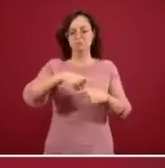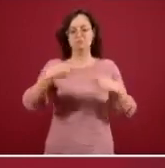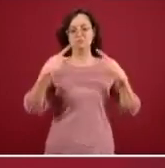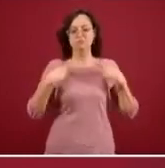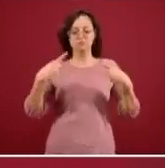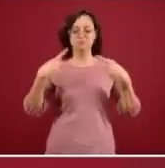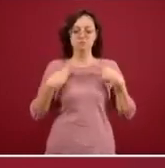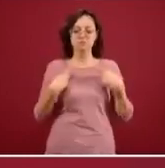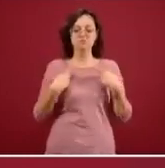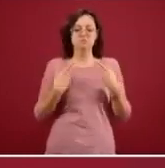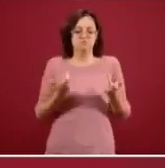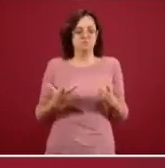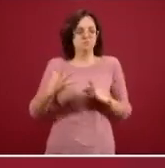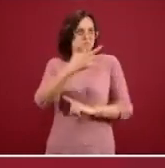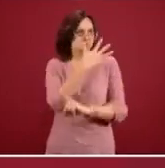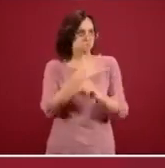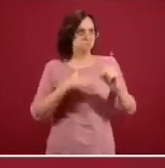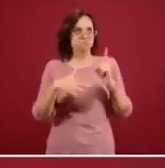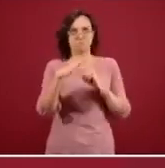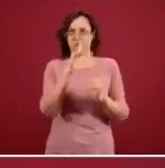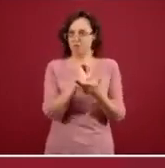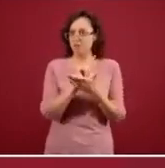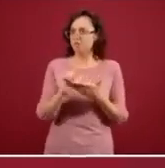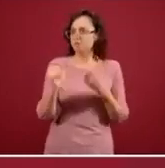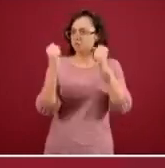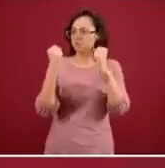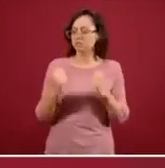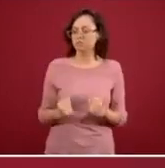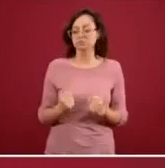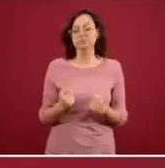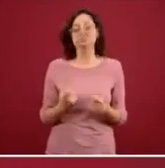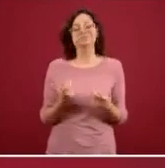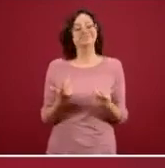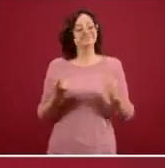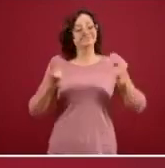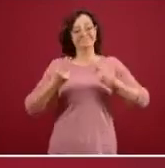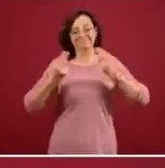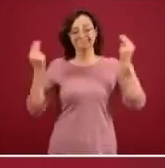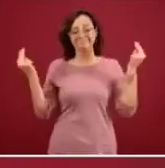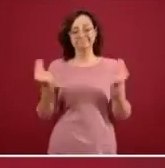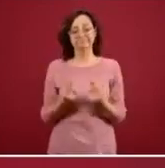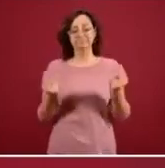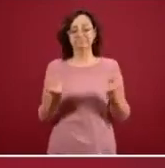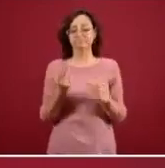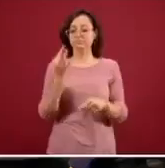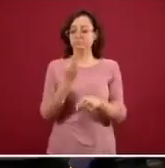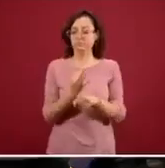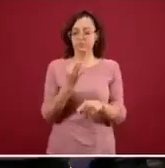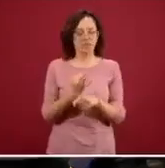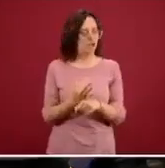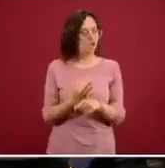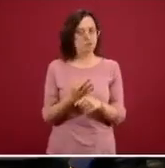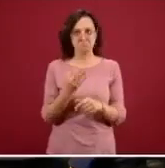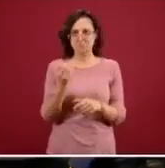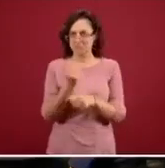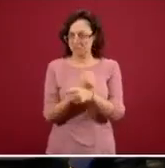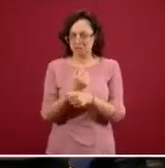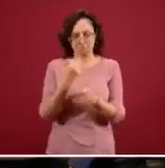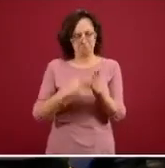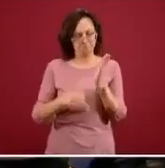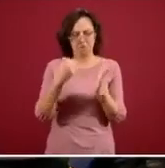personas que donen lo hagan en condiciones seguras. Se necesita, hemos dejado en claro que en este momento no hay carencia, pero si no